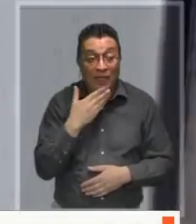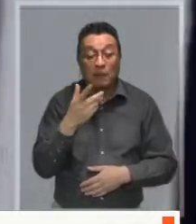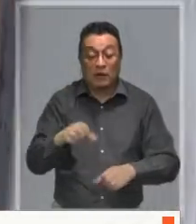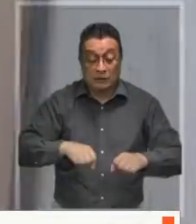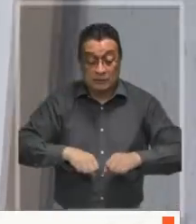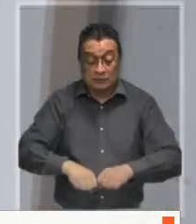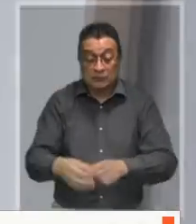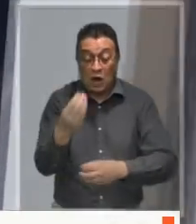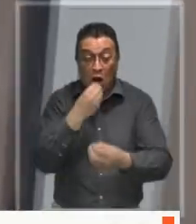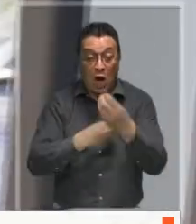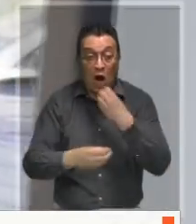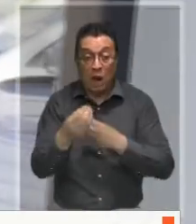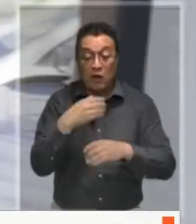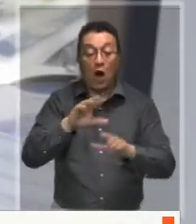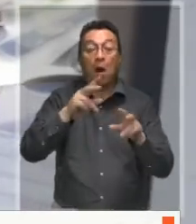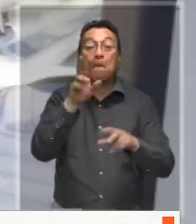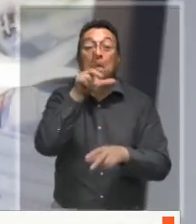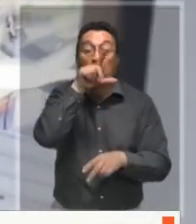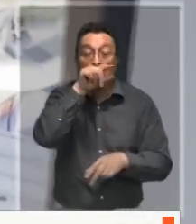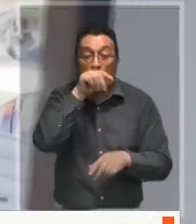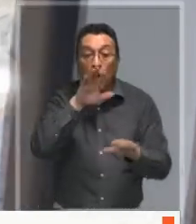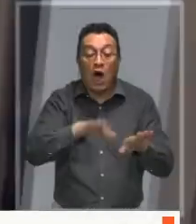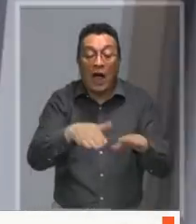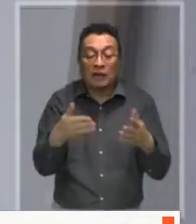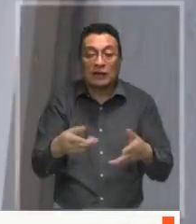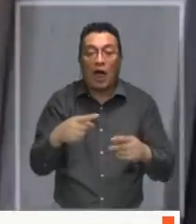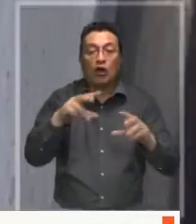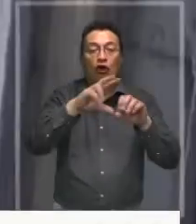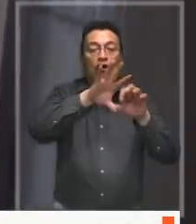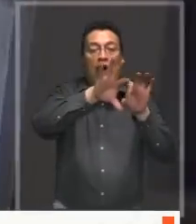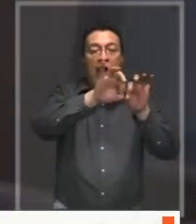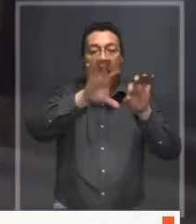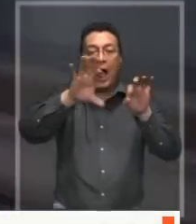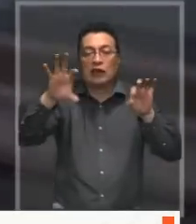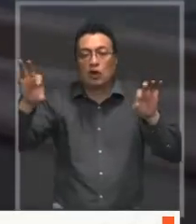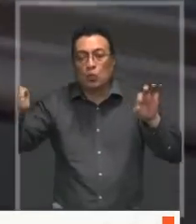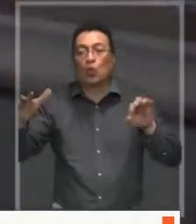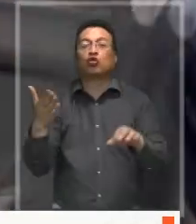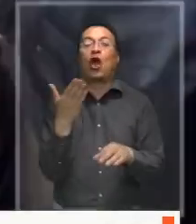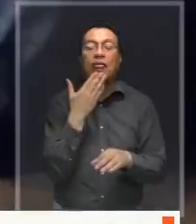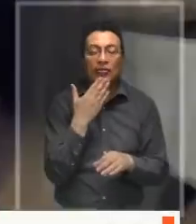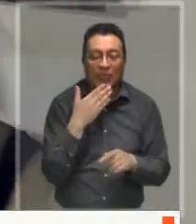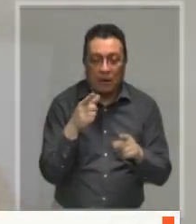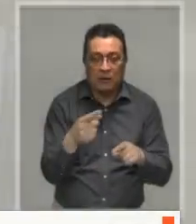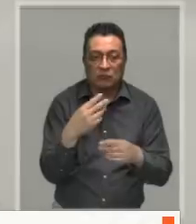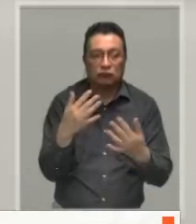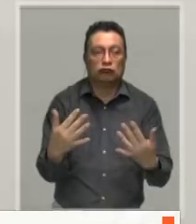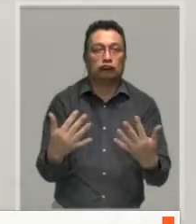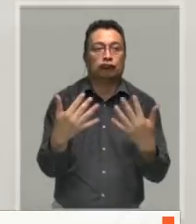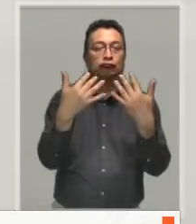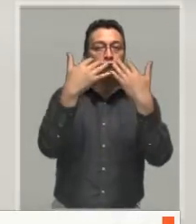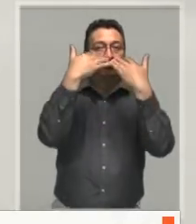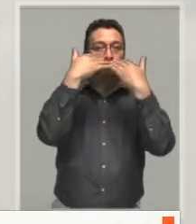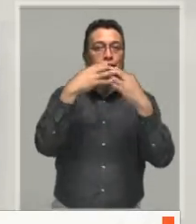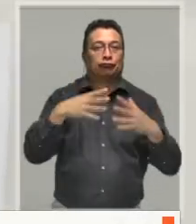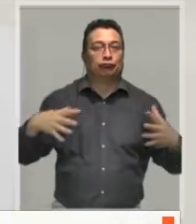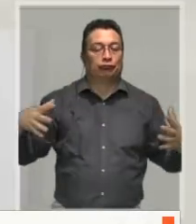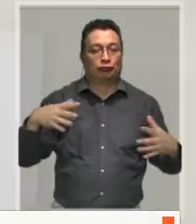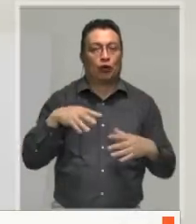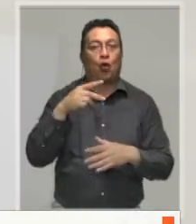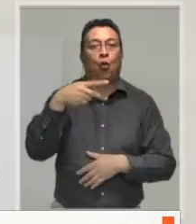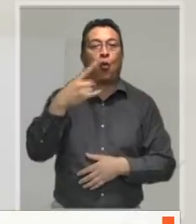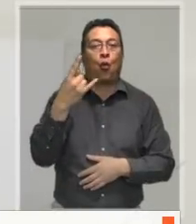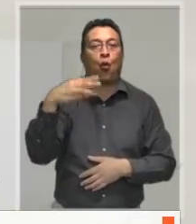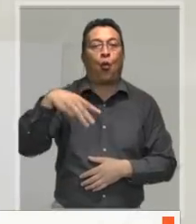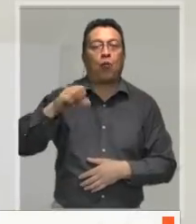Carritos de alimentos, de pollo asado, de anticucho, entonces también genera una marea importante que ingresa a los box, dado que nosotros